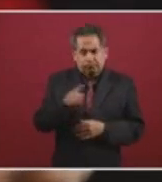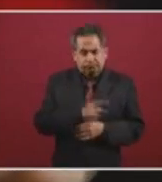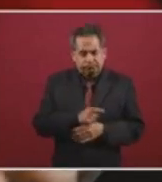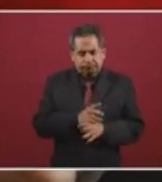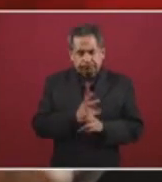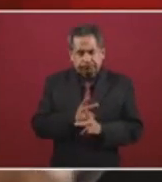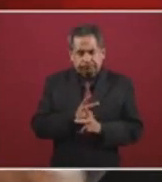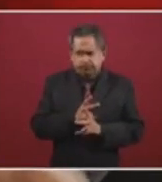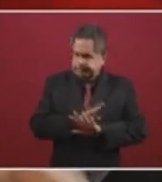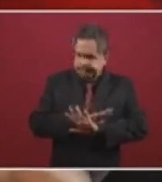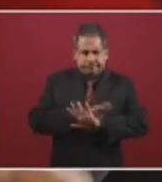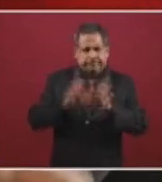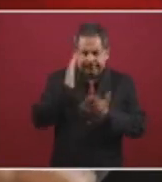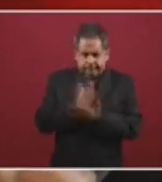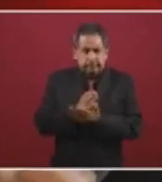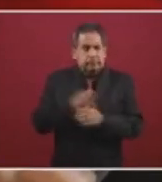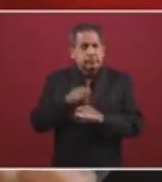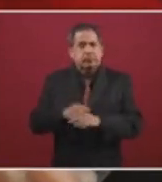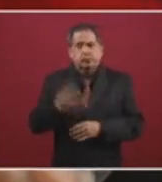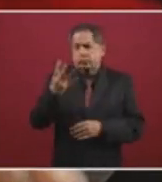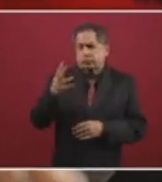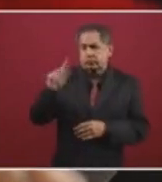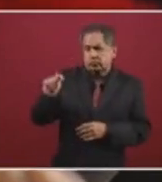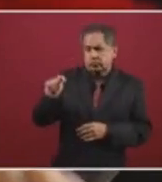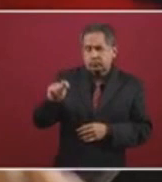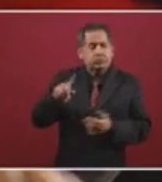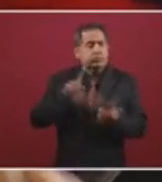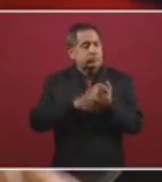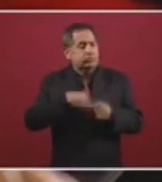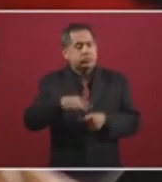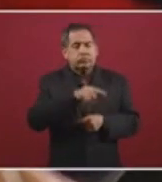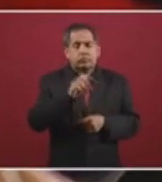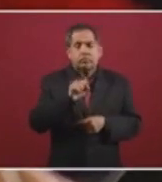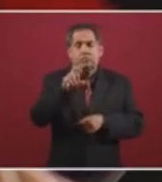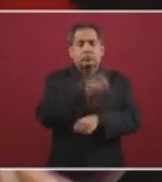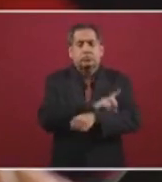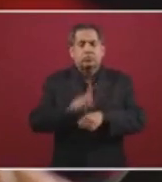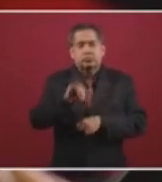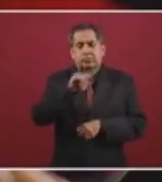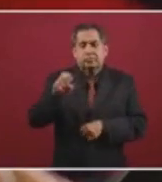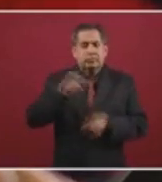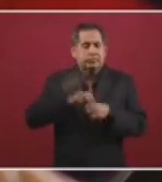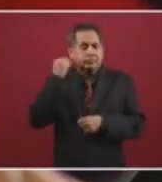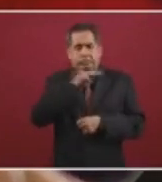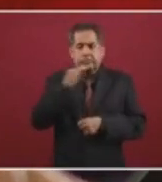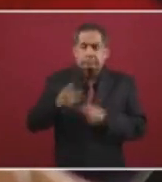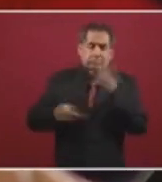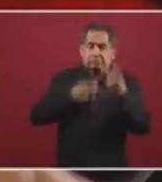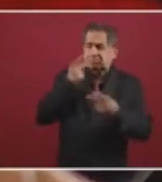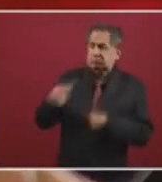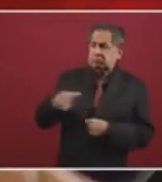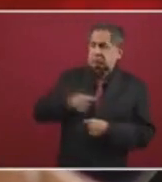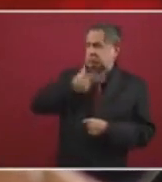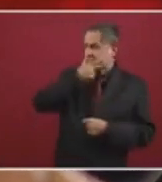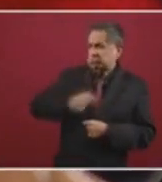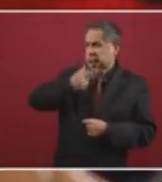gobierno de la Cuarta Transformación hacia las expresiones misóginas del subdelegado del ISSSTE de Michoacán, el José Manuel Mireles,